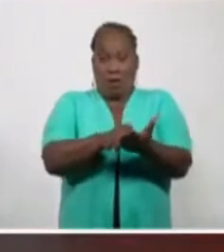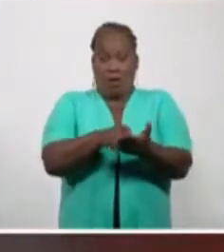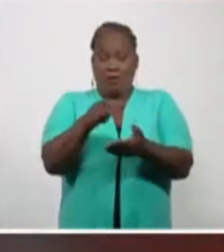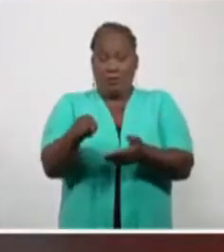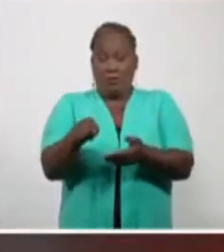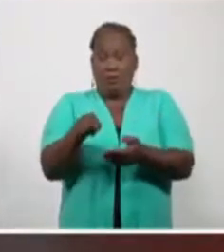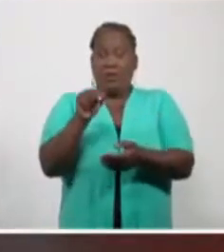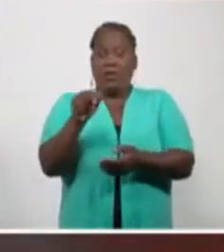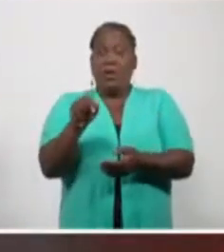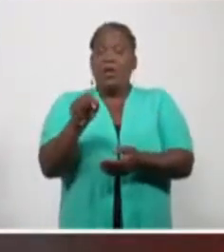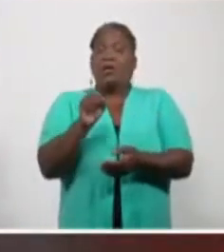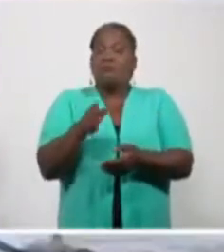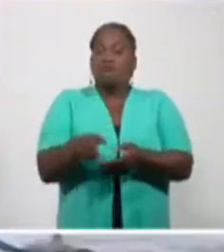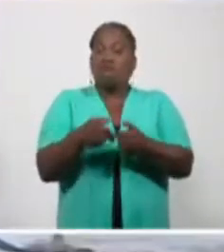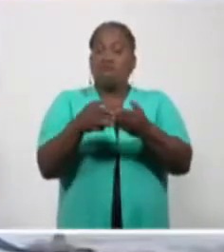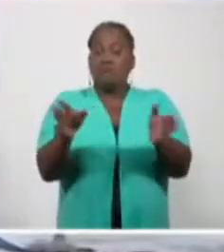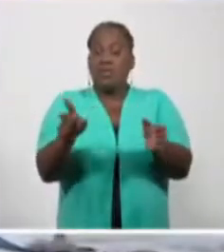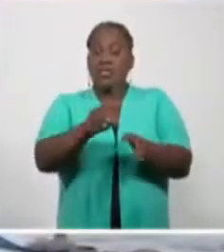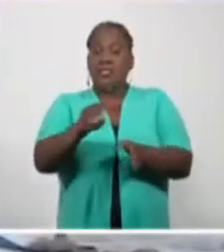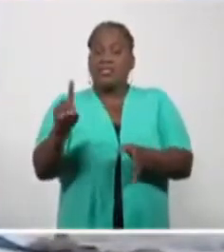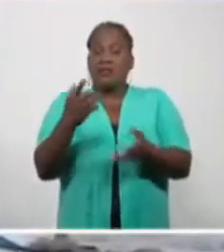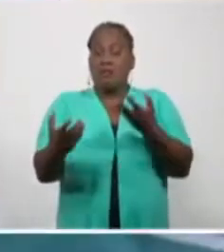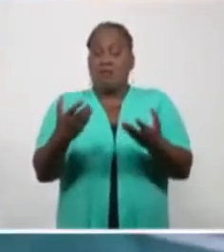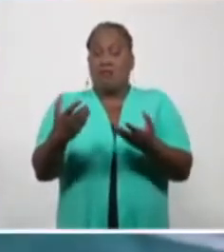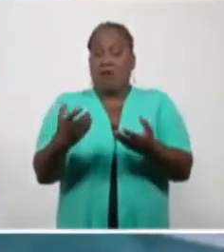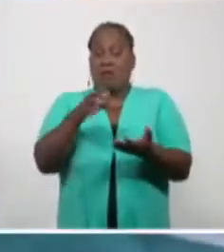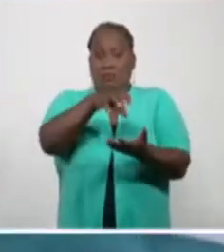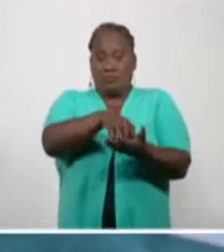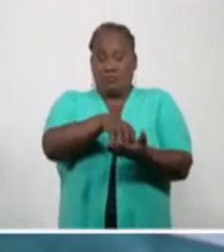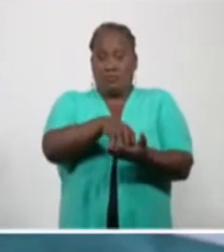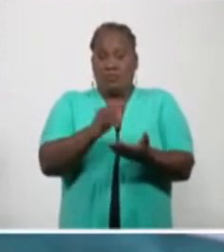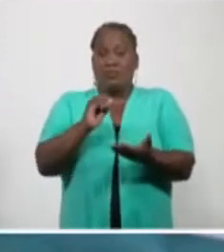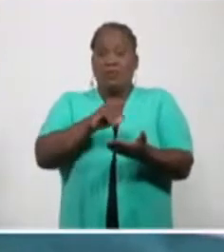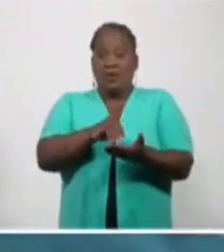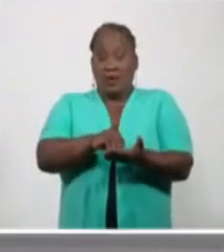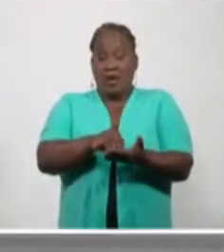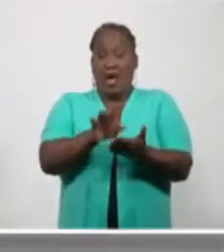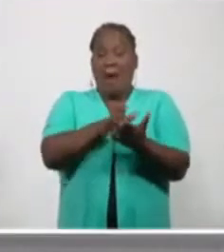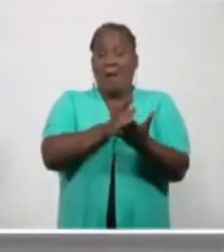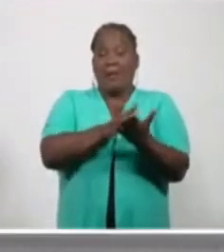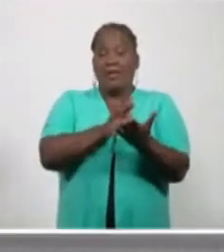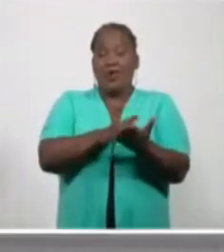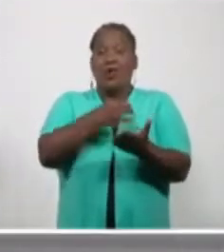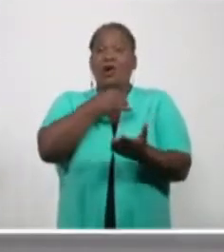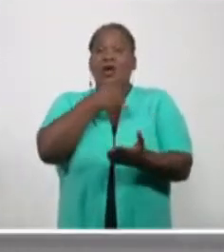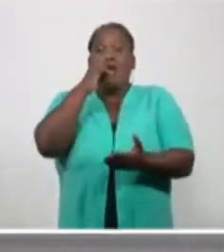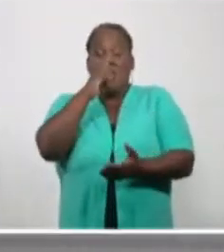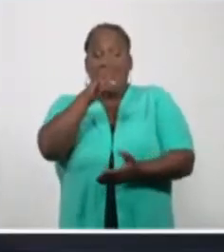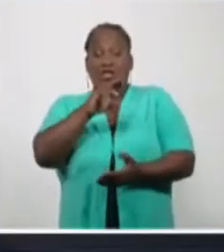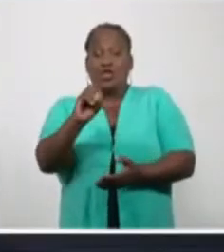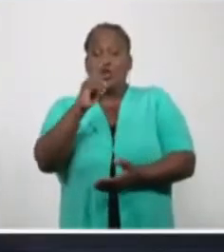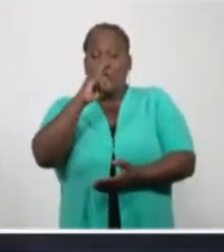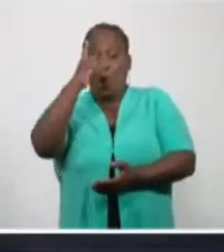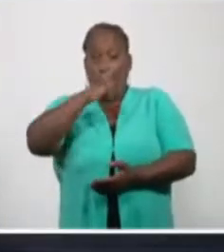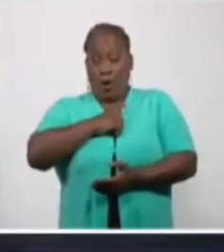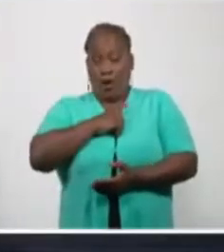Refino inaugura este servicio en la capital cienfueguera. La aplicación de Enzona, desarrollada por la empresa de tecnologías de la información para la